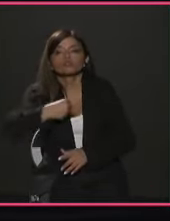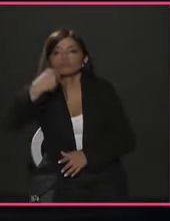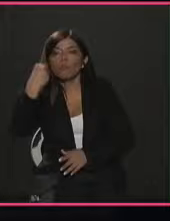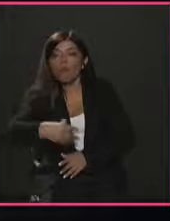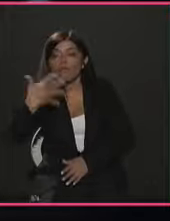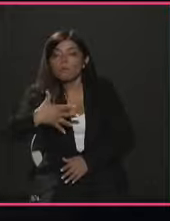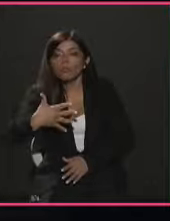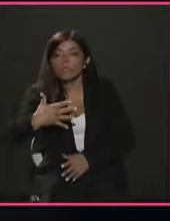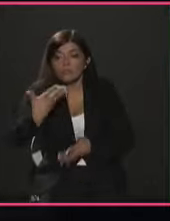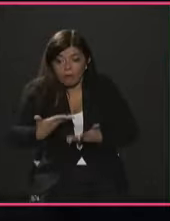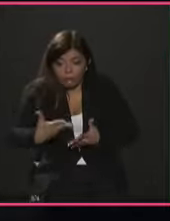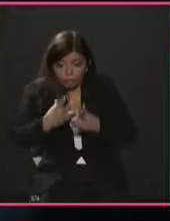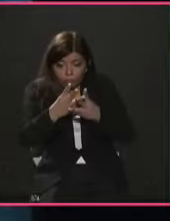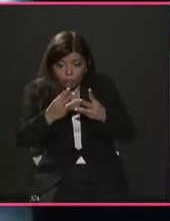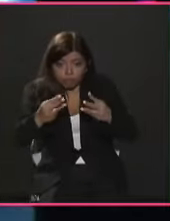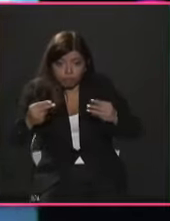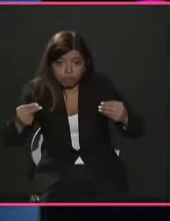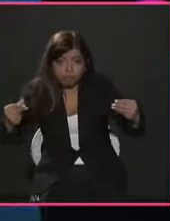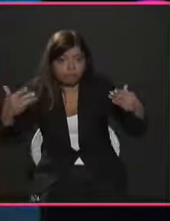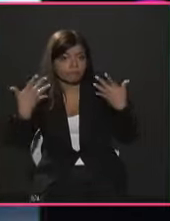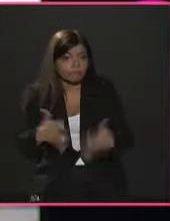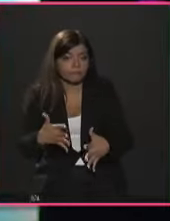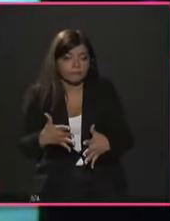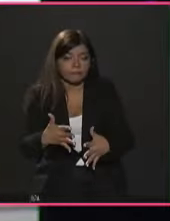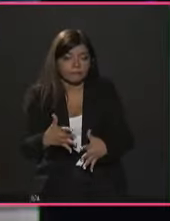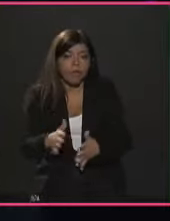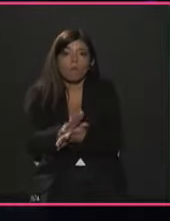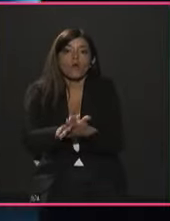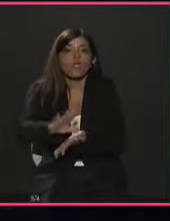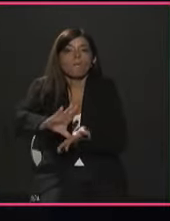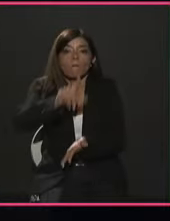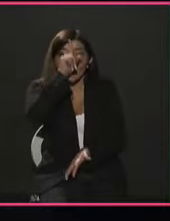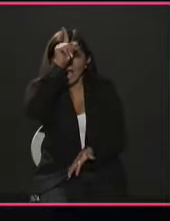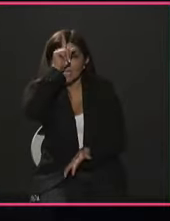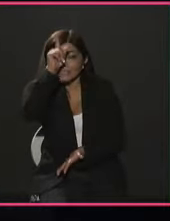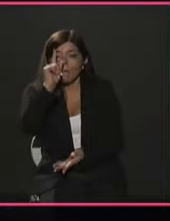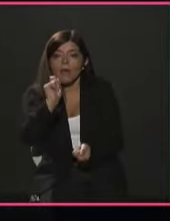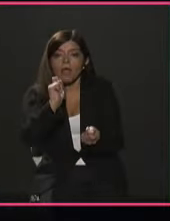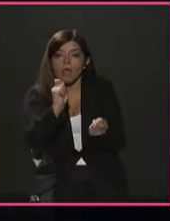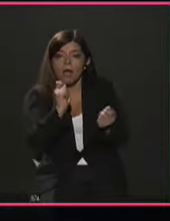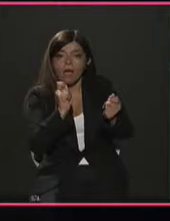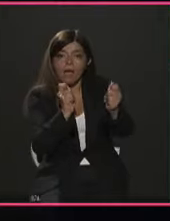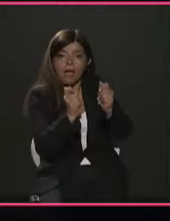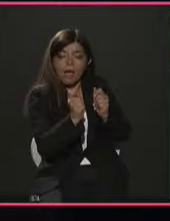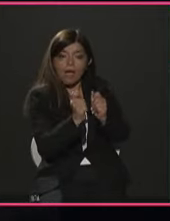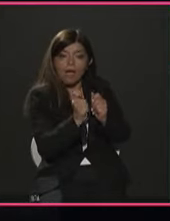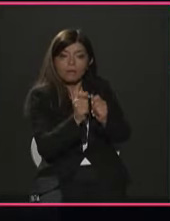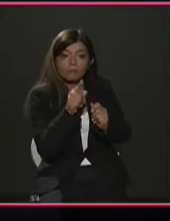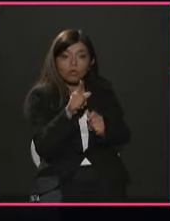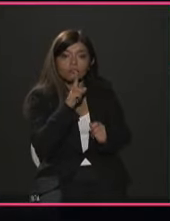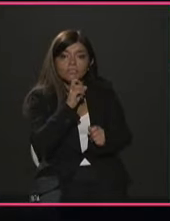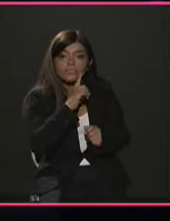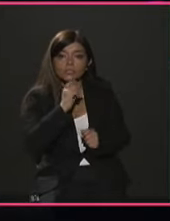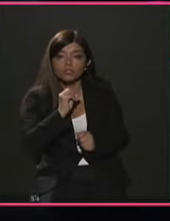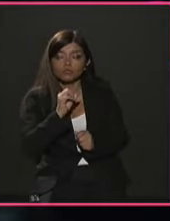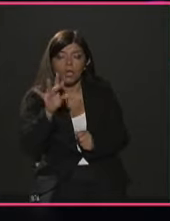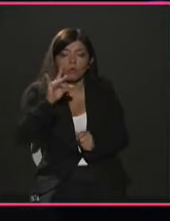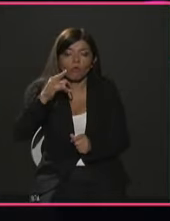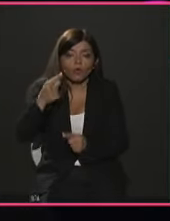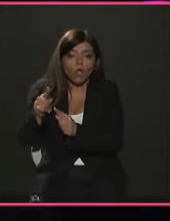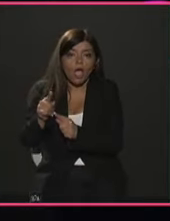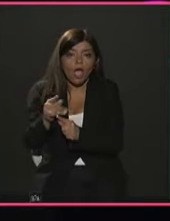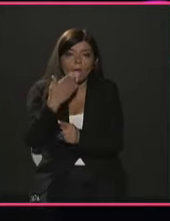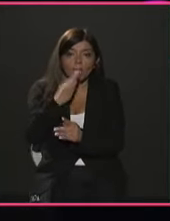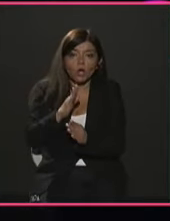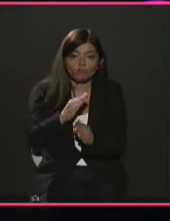y está desapareciendo rápidamente en Alemania se modeló el recurso del litio y se descubrió que incluso con las